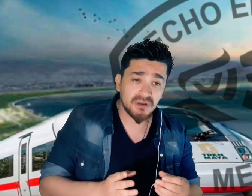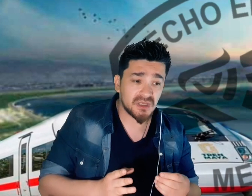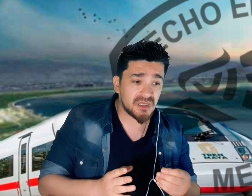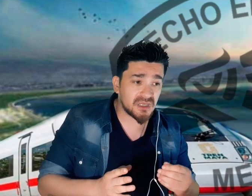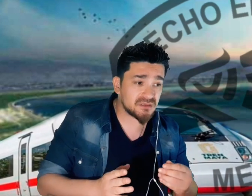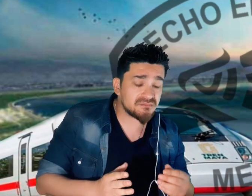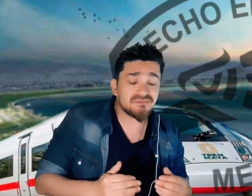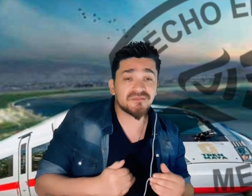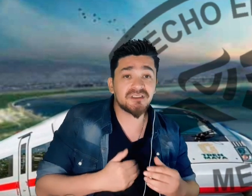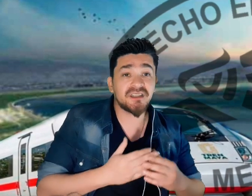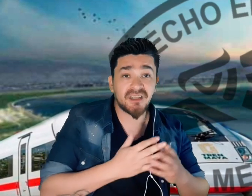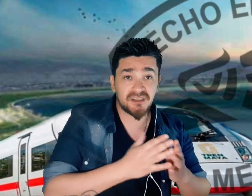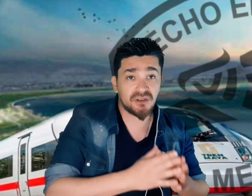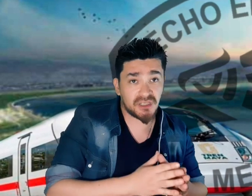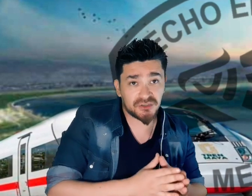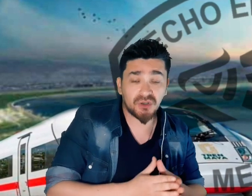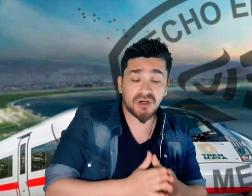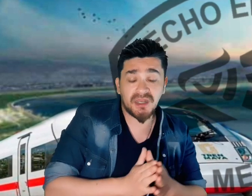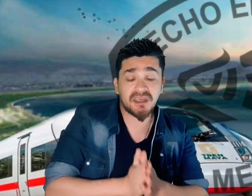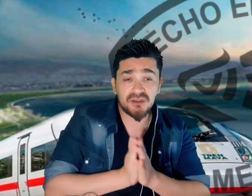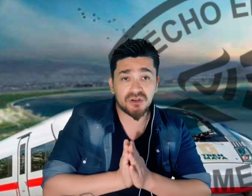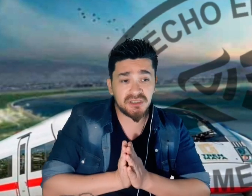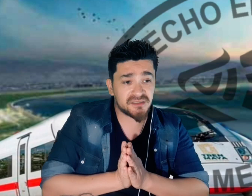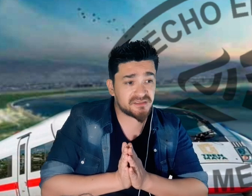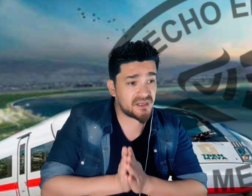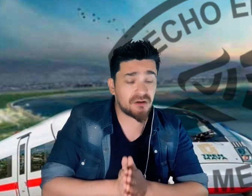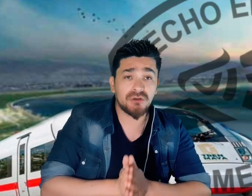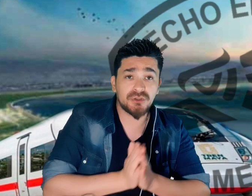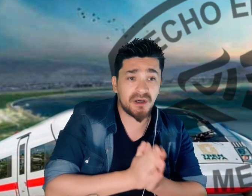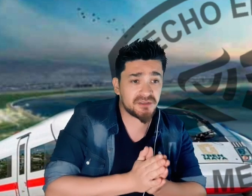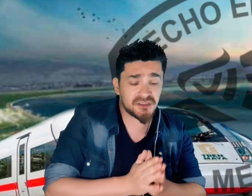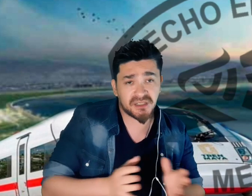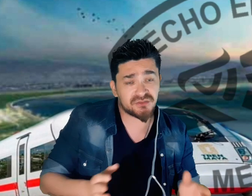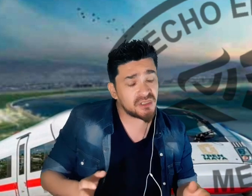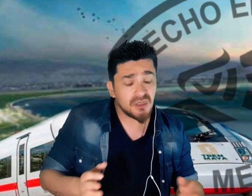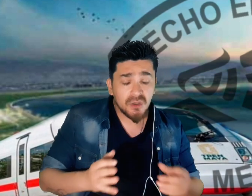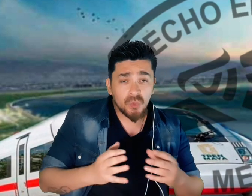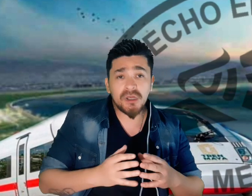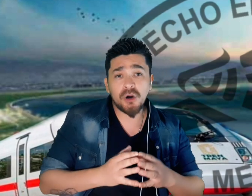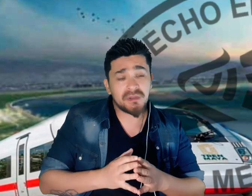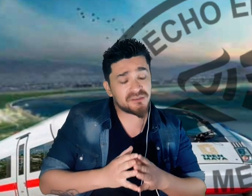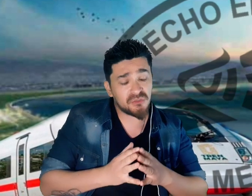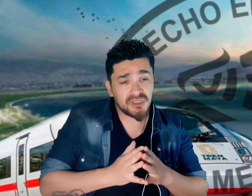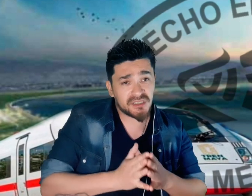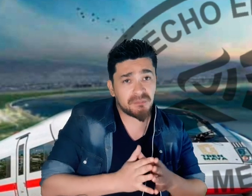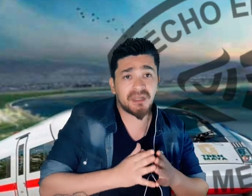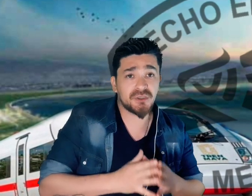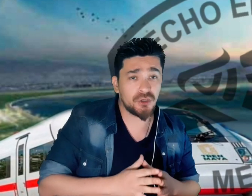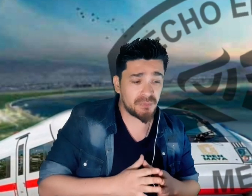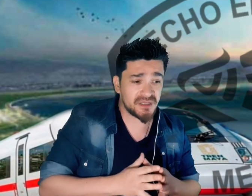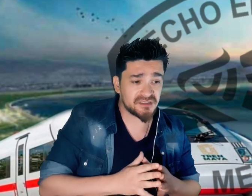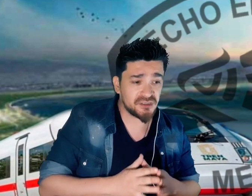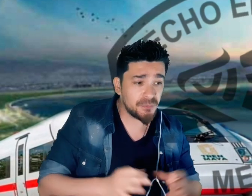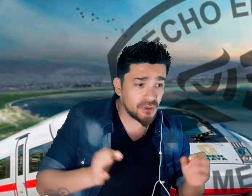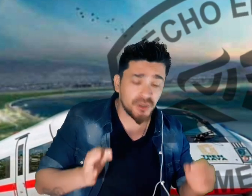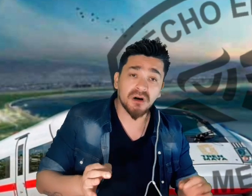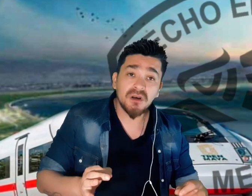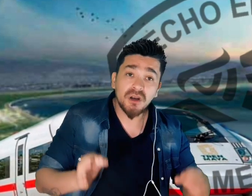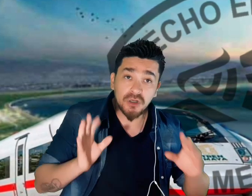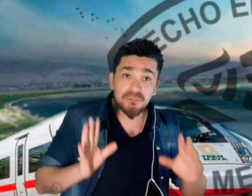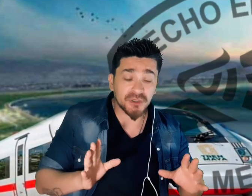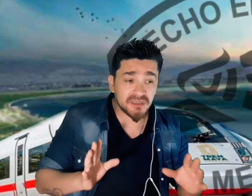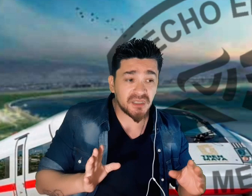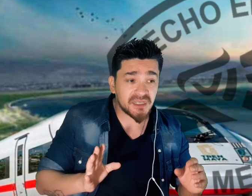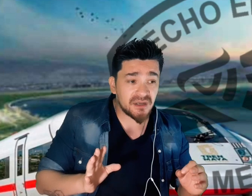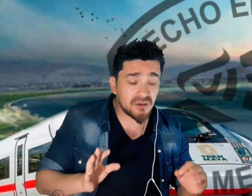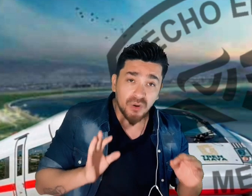poco se está saliendo de esto. Ojalá que Dios quiera se salga cuanto antes, ya que es una complicación muy grande para todos los países, ¿no? Pero bueno,